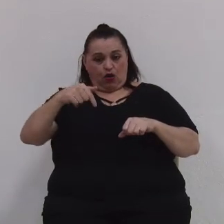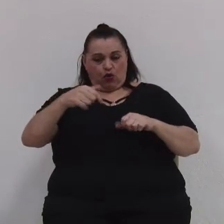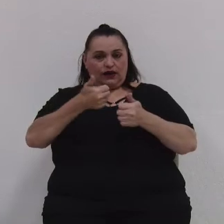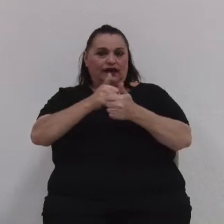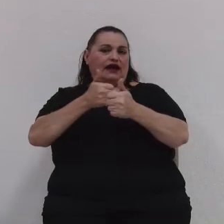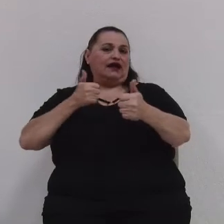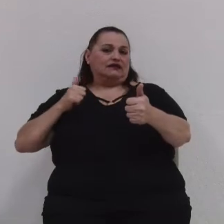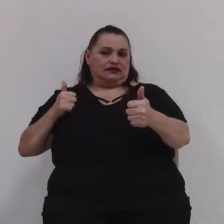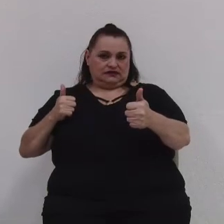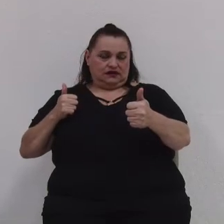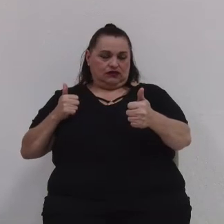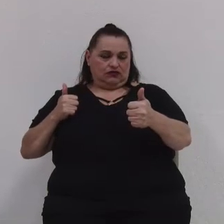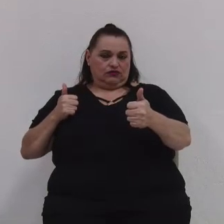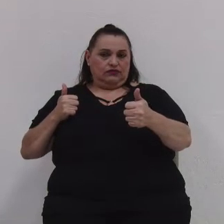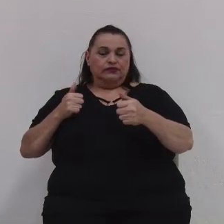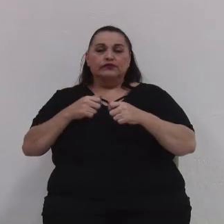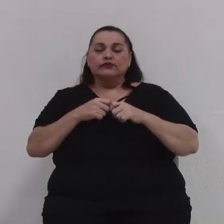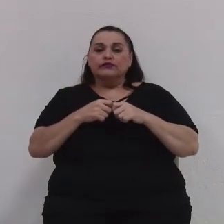rezago.